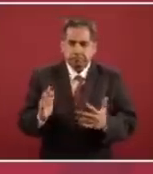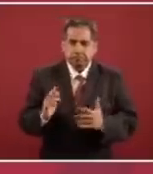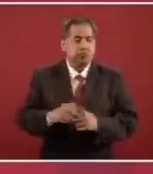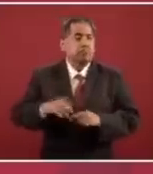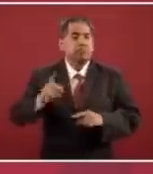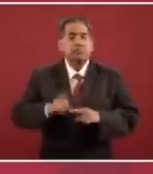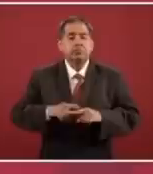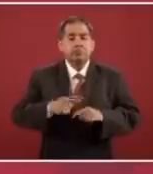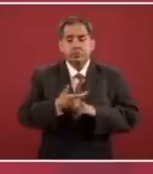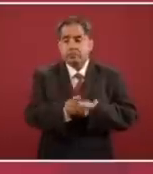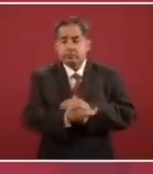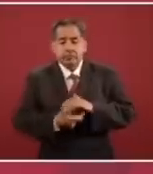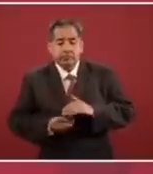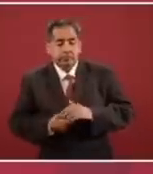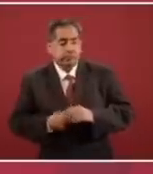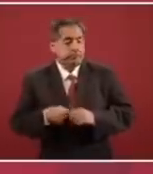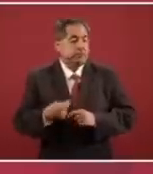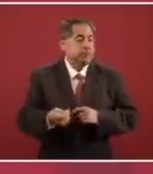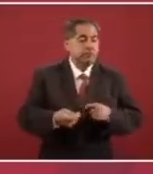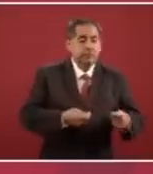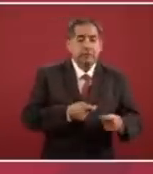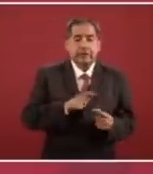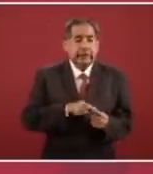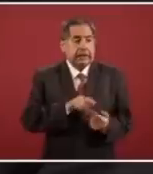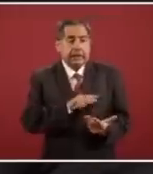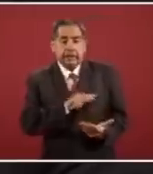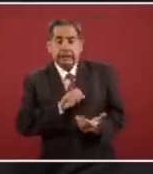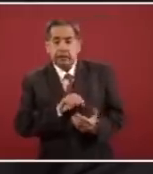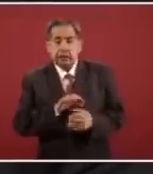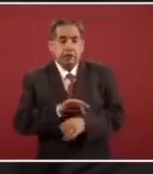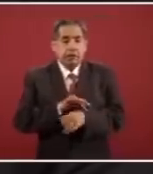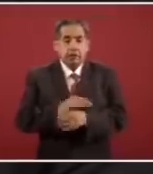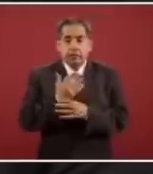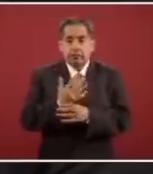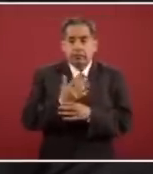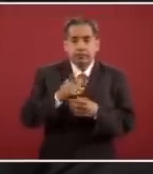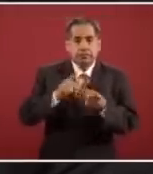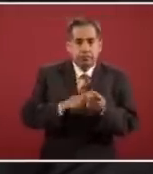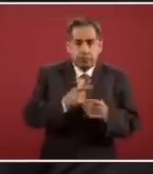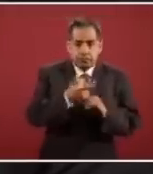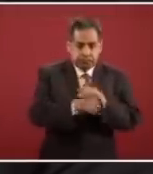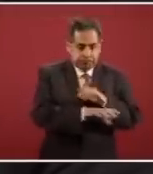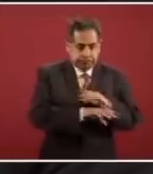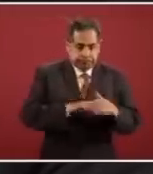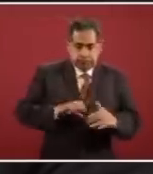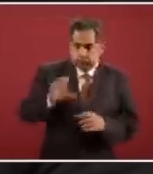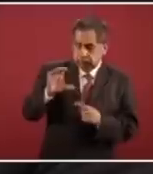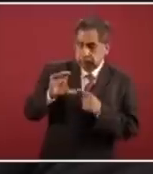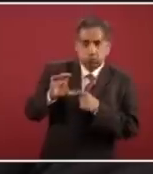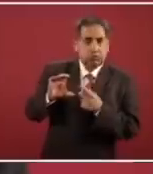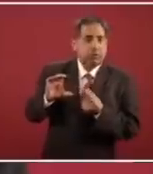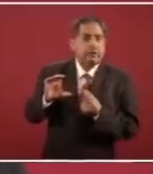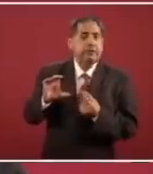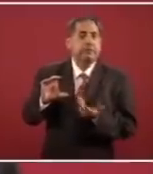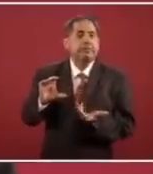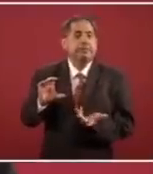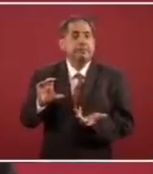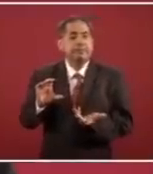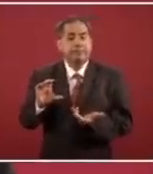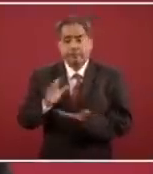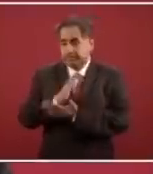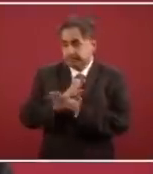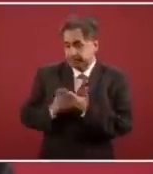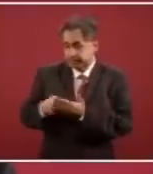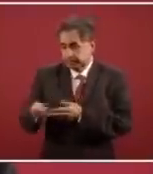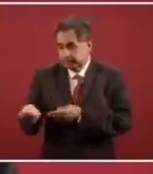quién recibió ese dinero, a dónde fue ese dinero, cómo se repartió